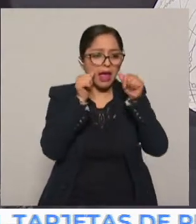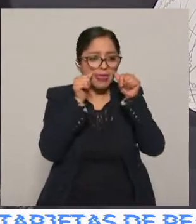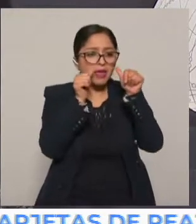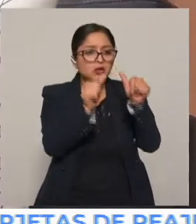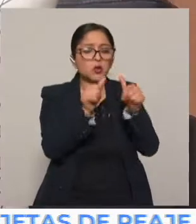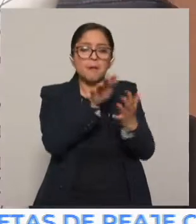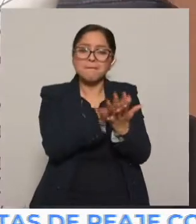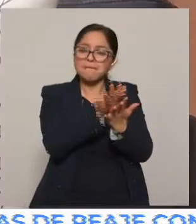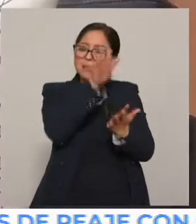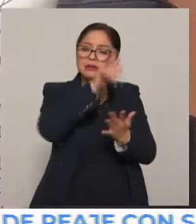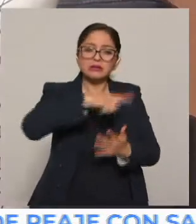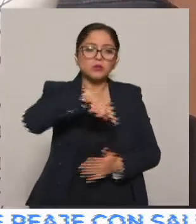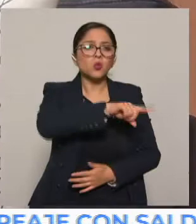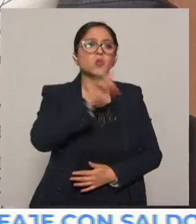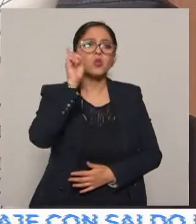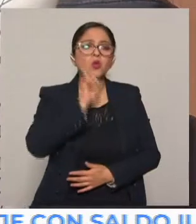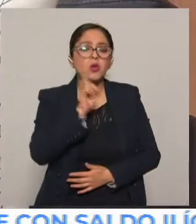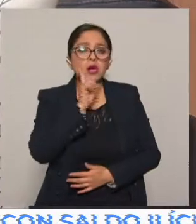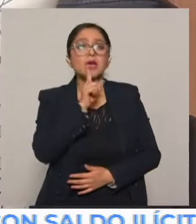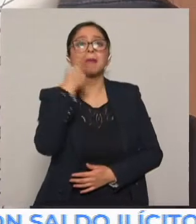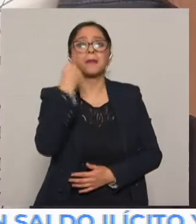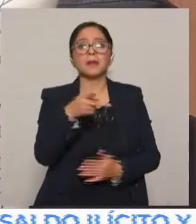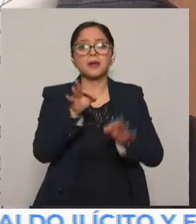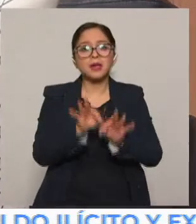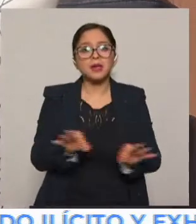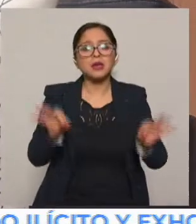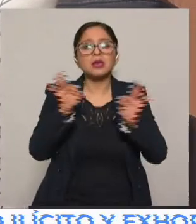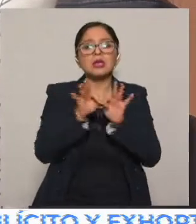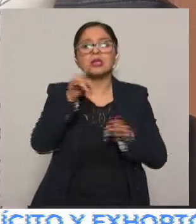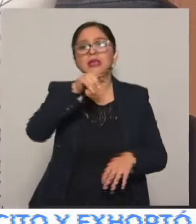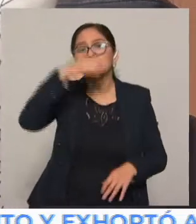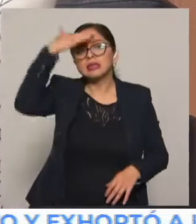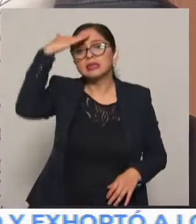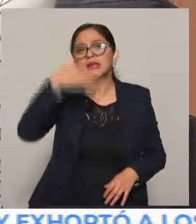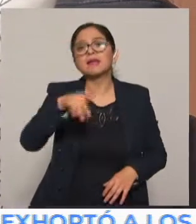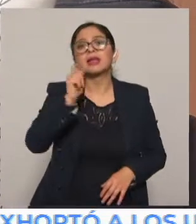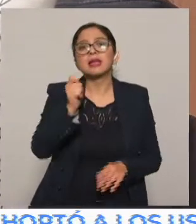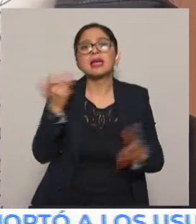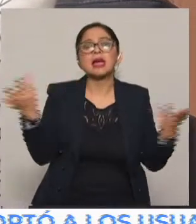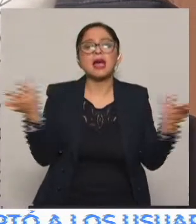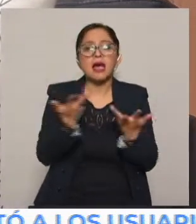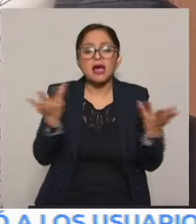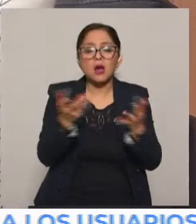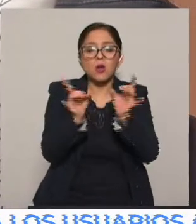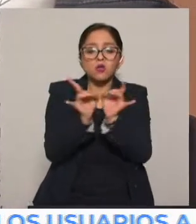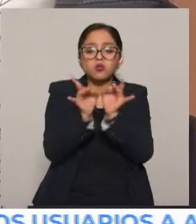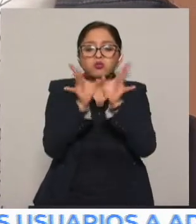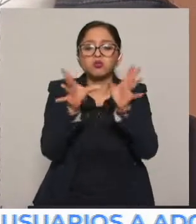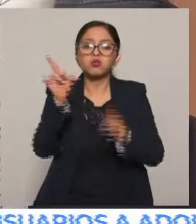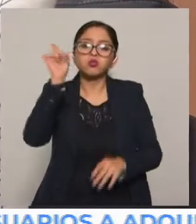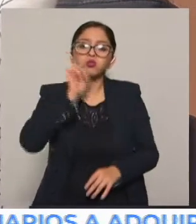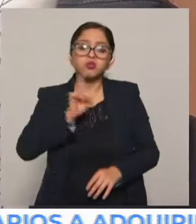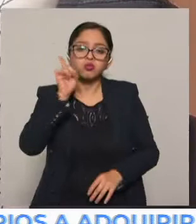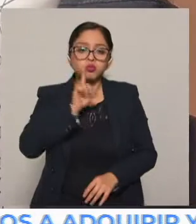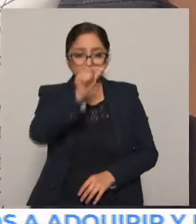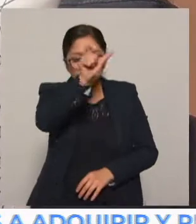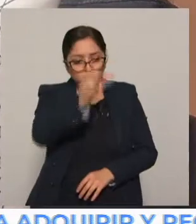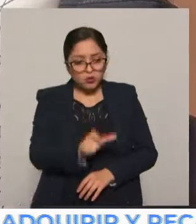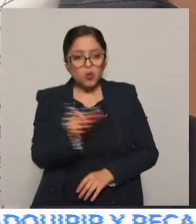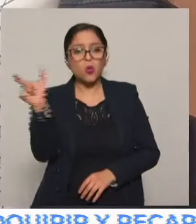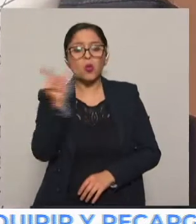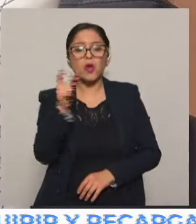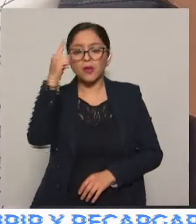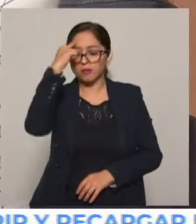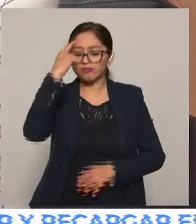sobre todo, y eso es muy importante, Alejandra, sensibilidad ante la situación en la que se encuentra la mujer que llega a denunciar. Que mucho